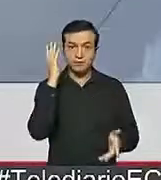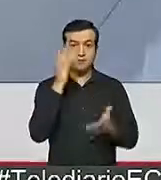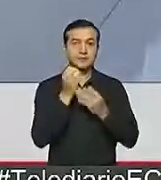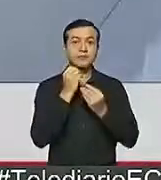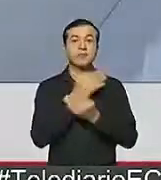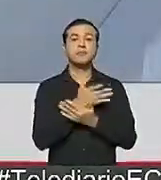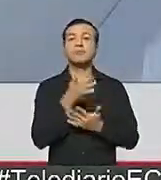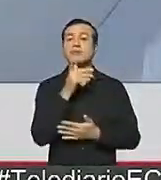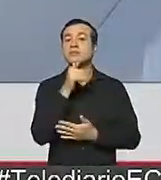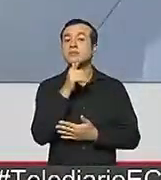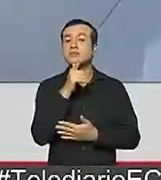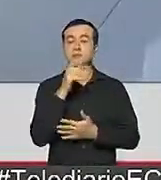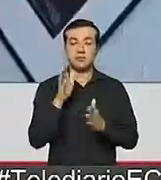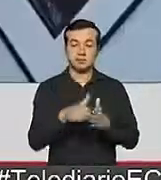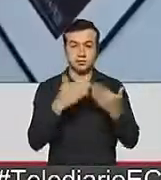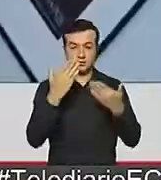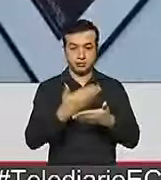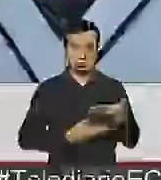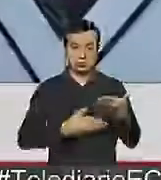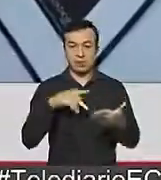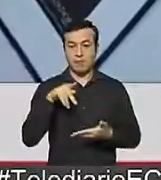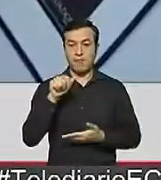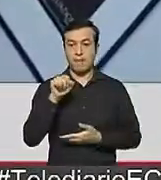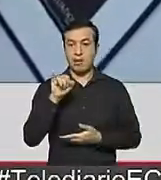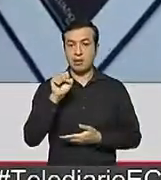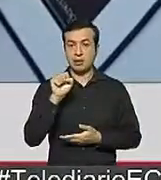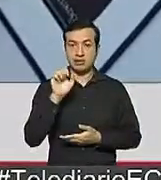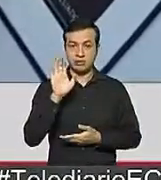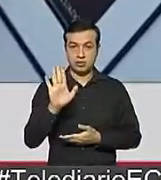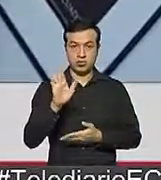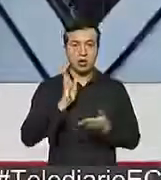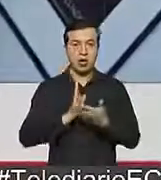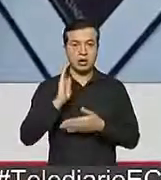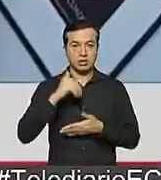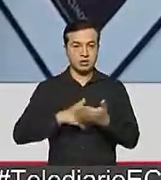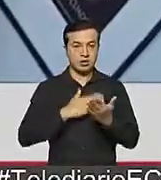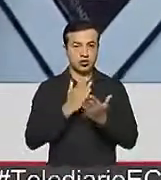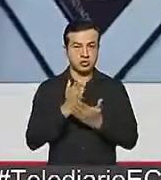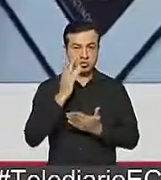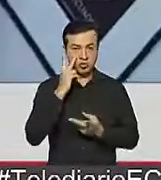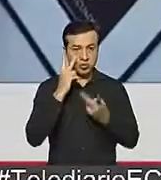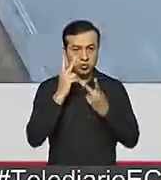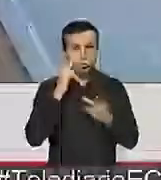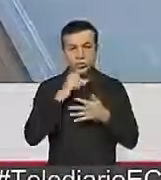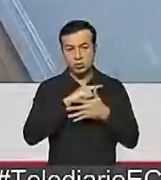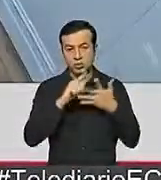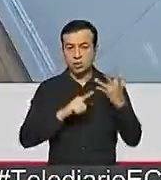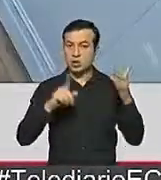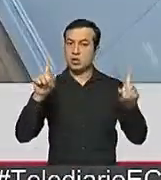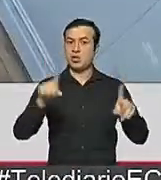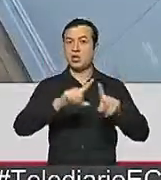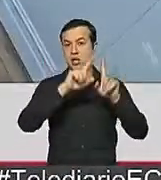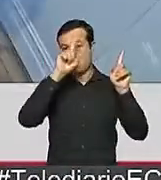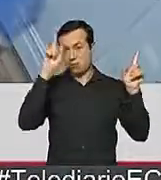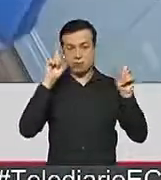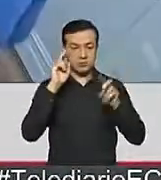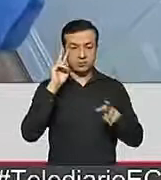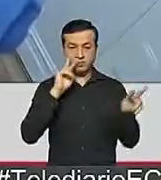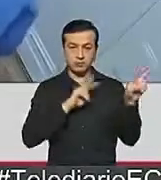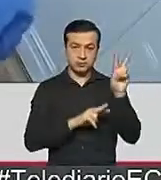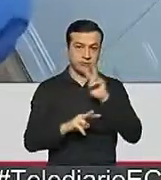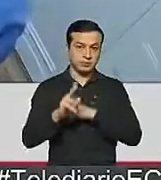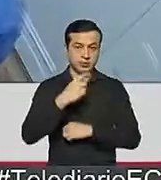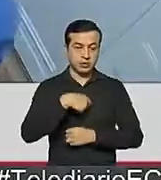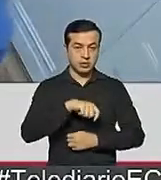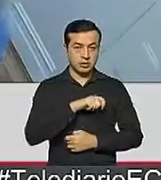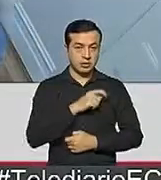lo revela un reporte del diario español El País, que tuvo acceso a los videos, documentos y audios que posee la empresa de defensa y seguridad privada